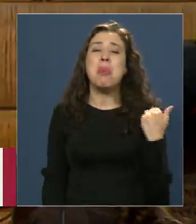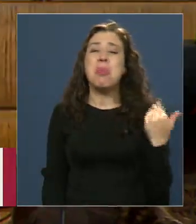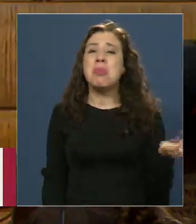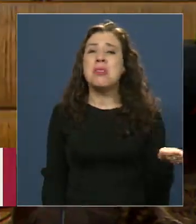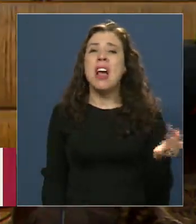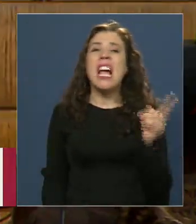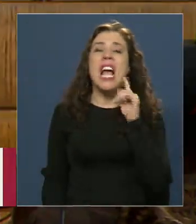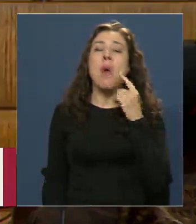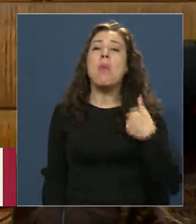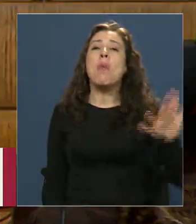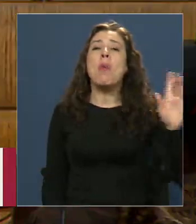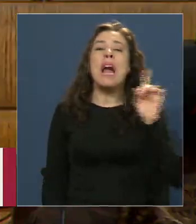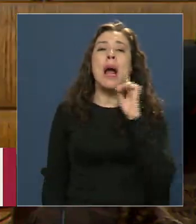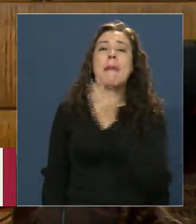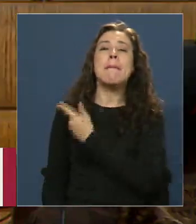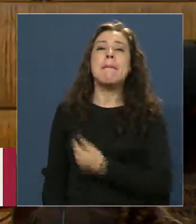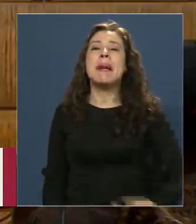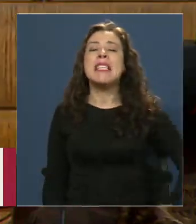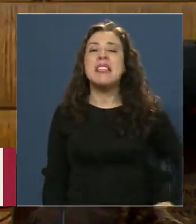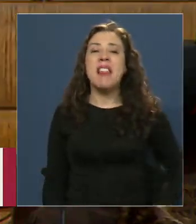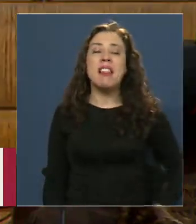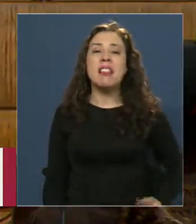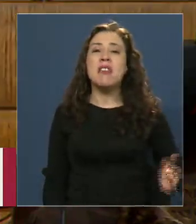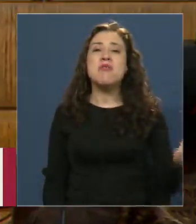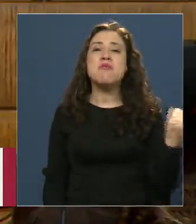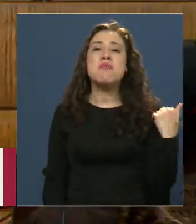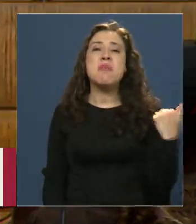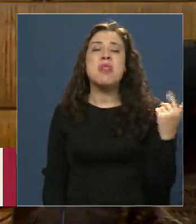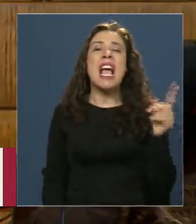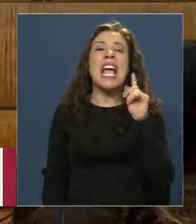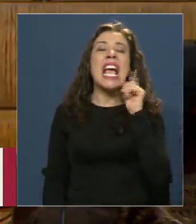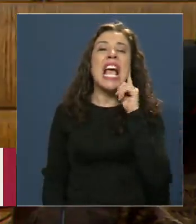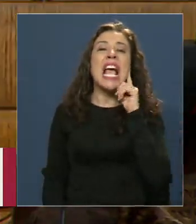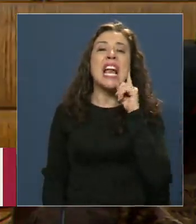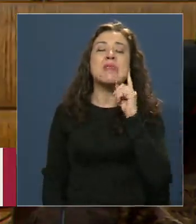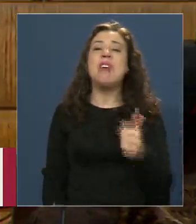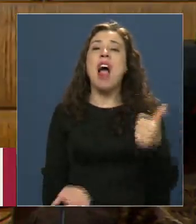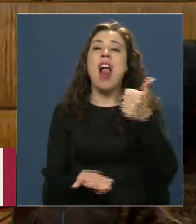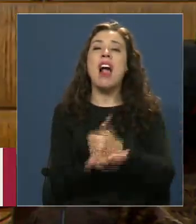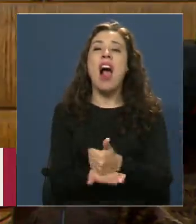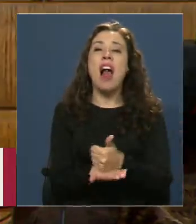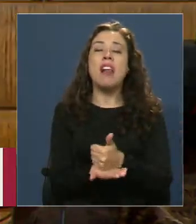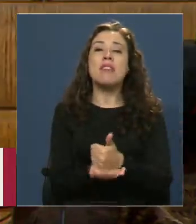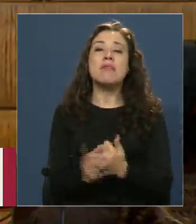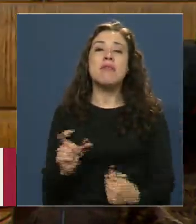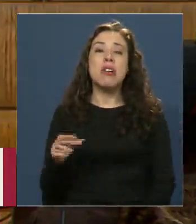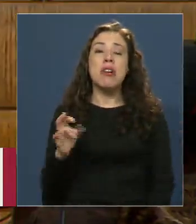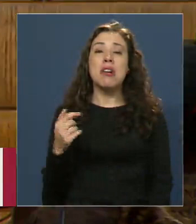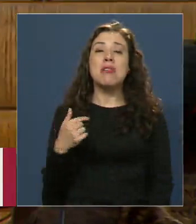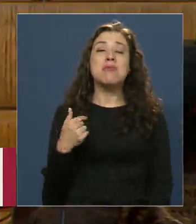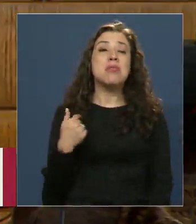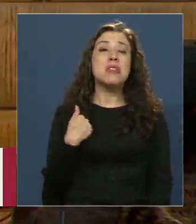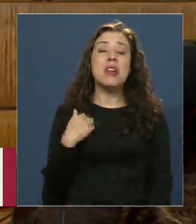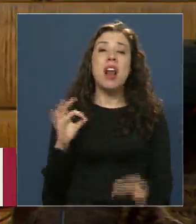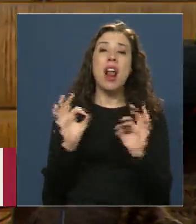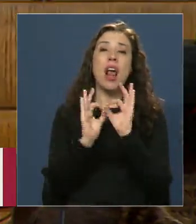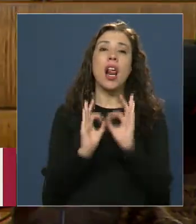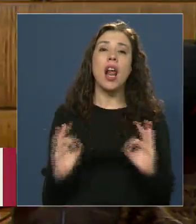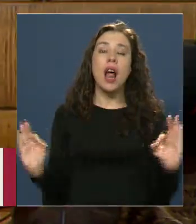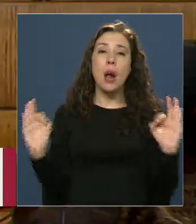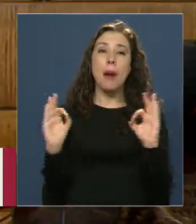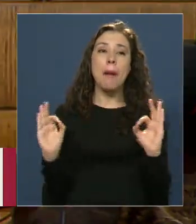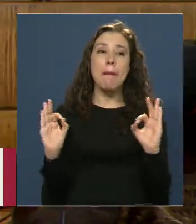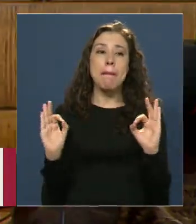quien sea el presidente, me da igual quien sea el gobernador, el alcalde, porque yo la verdad no tengo